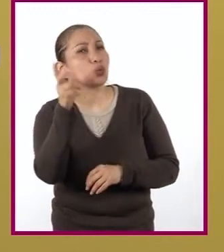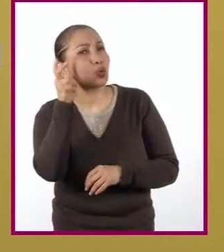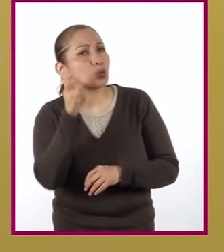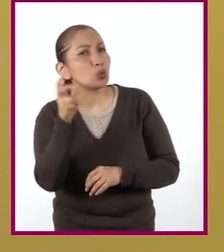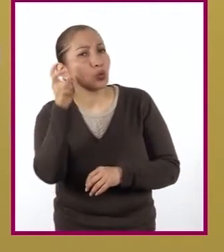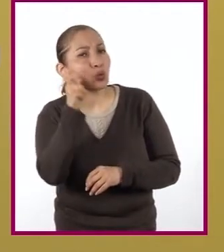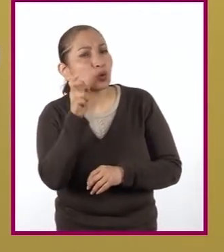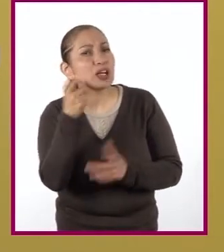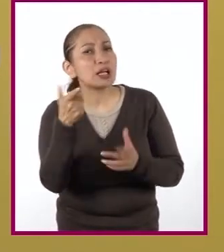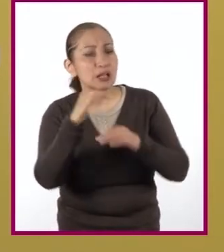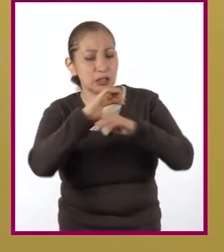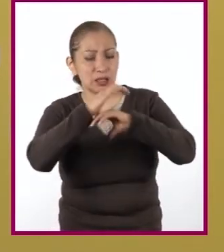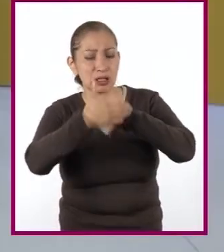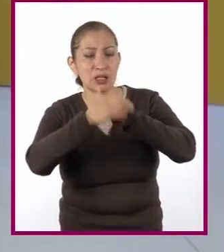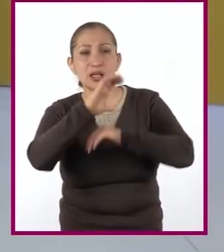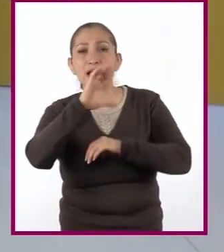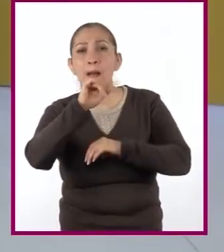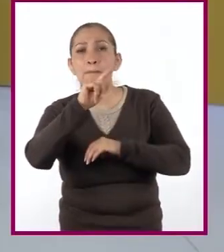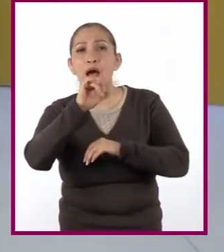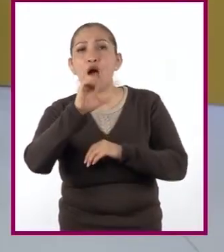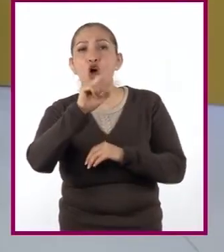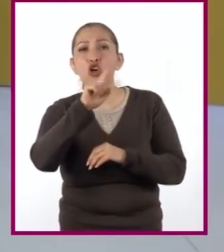escuchado sobre la capa de ozono?